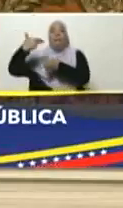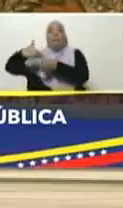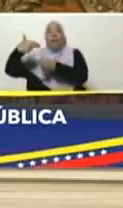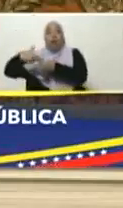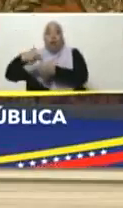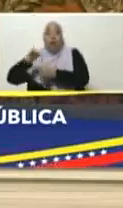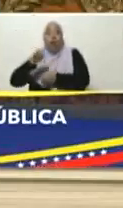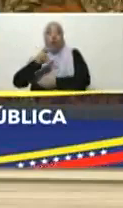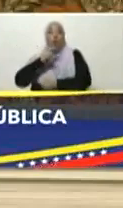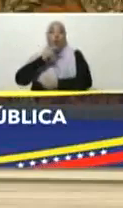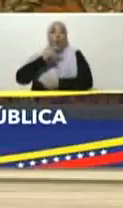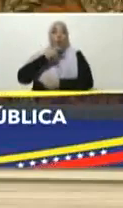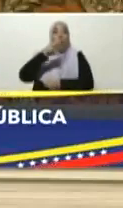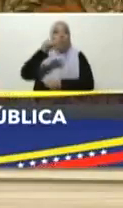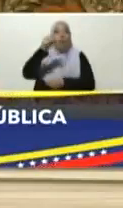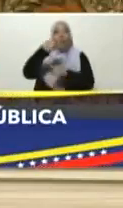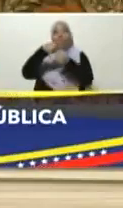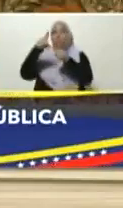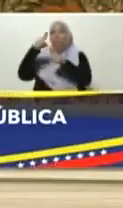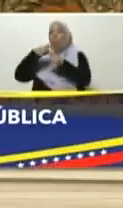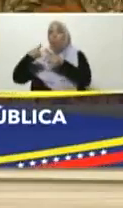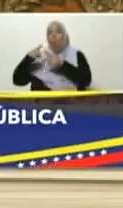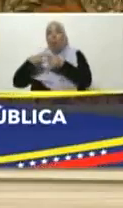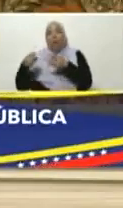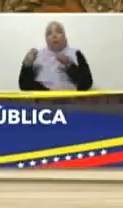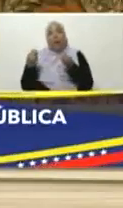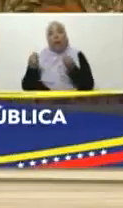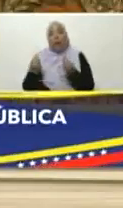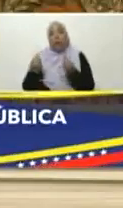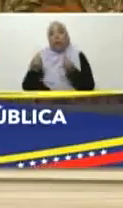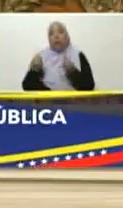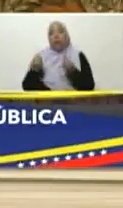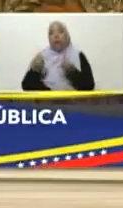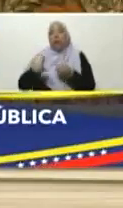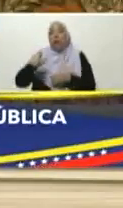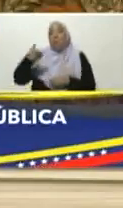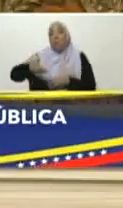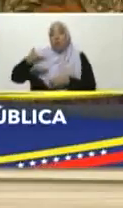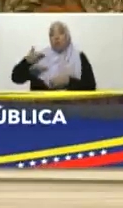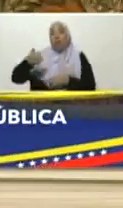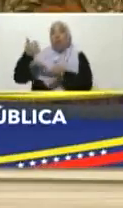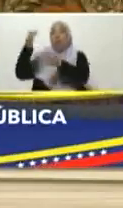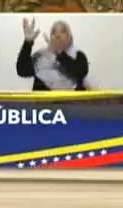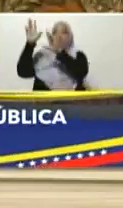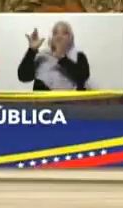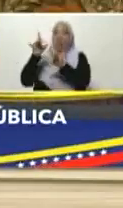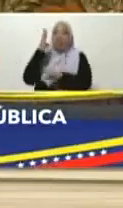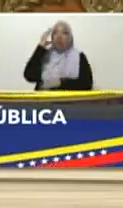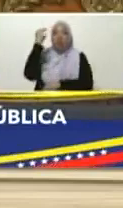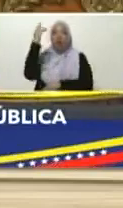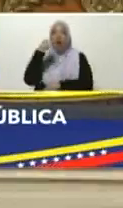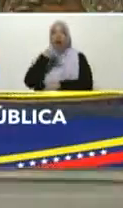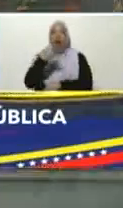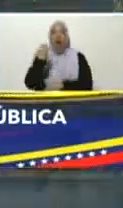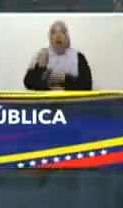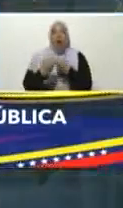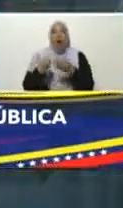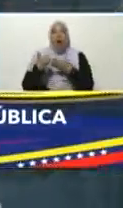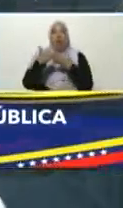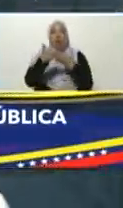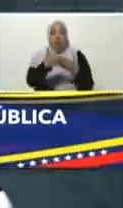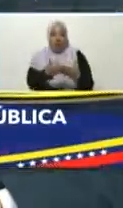país podría decir, pues es todo solo mío. Pero ustedes tomaron esa oportunidad para ver cómo pueden ayudar